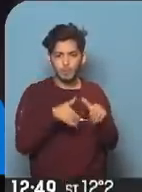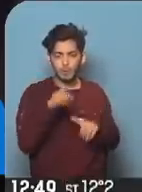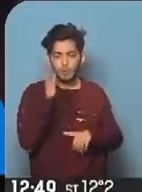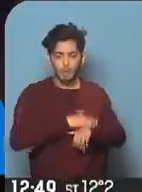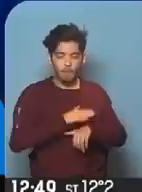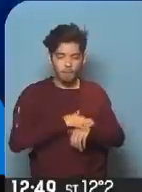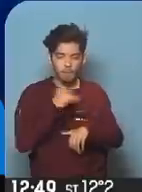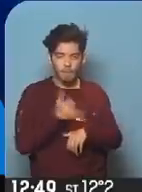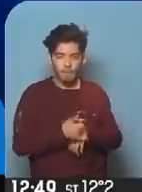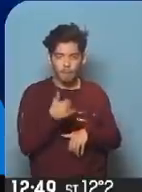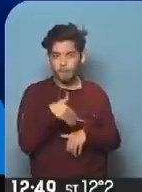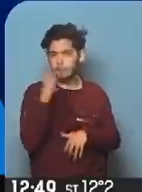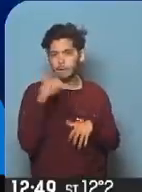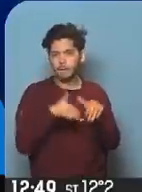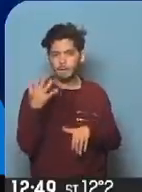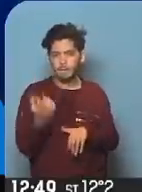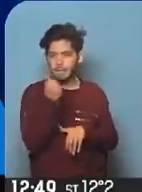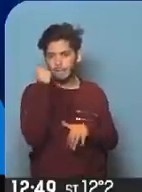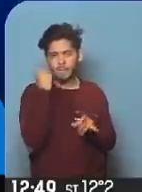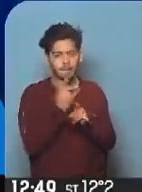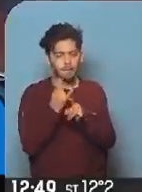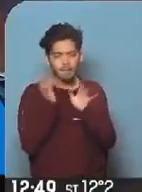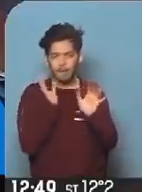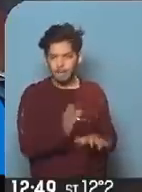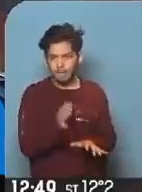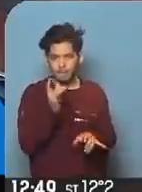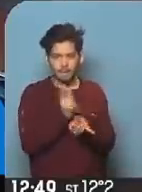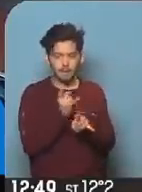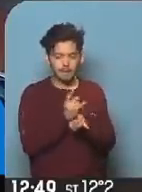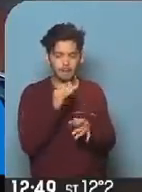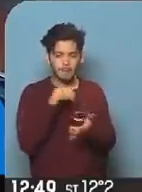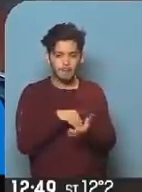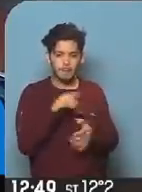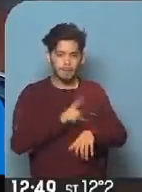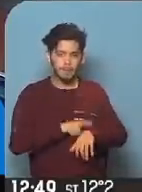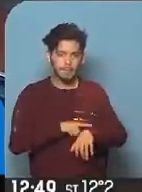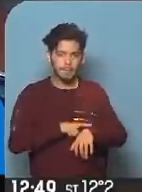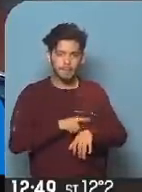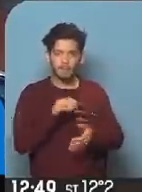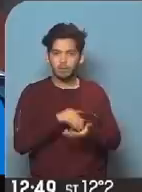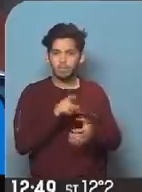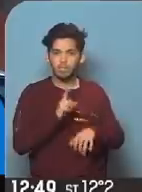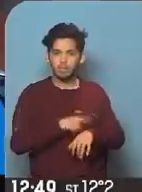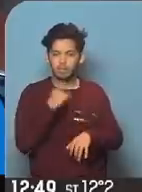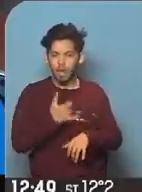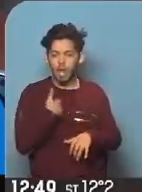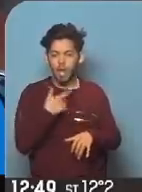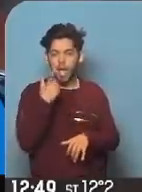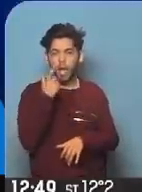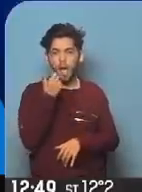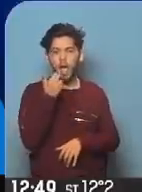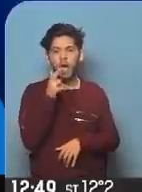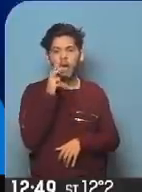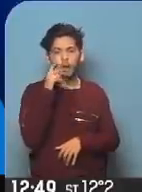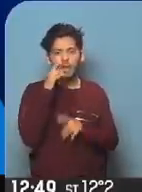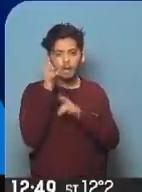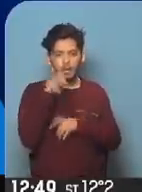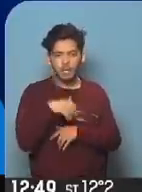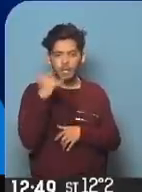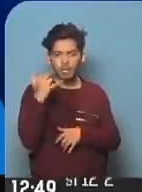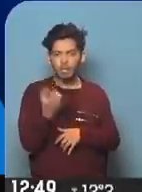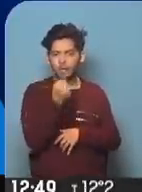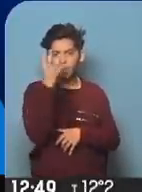televisión tenían, más votos sacaban, siempre fue así. El que más tiempo tuvo fue Gerardo Alckmin, 20 minutos por día a la mañana y 20 a la noche. Sacó